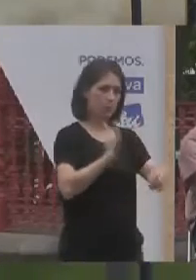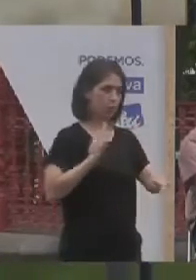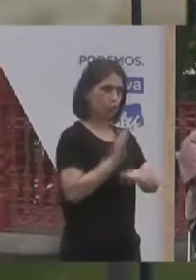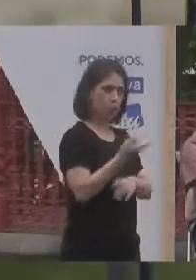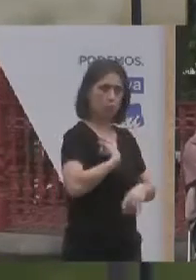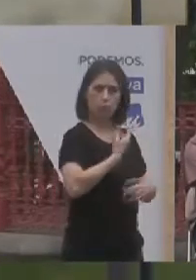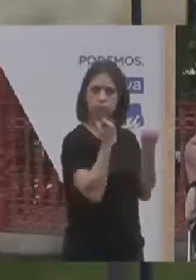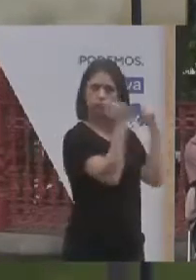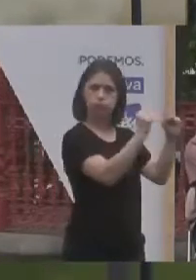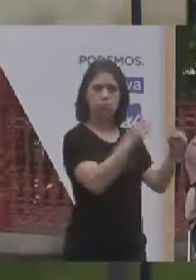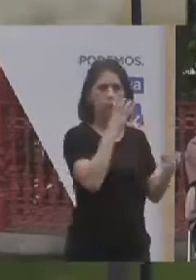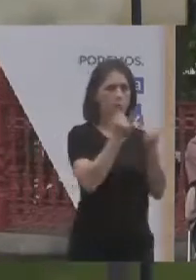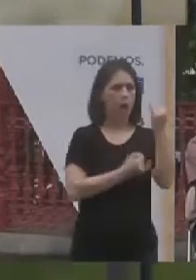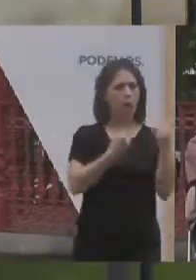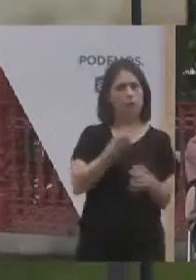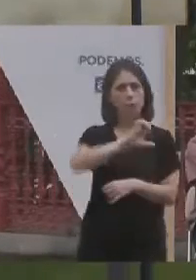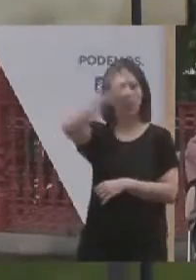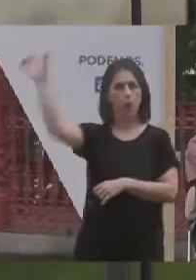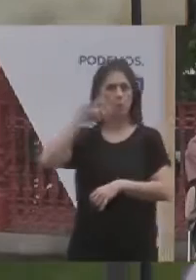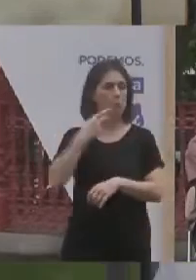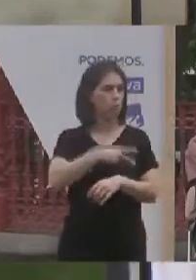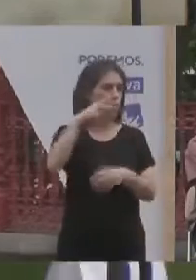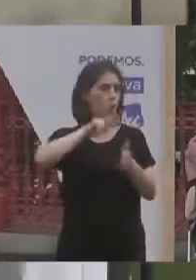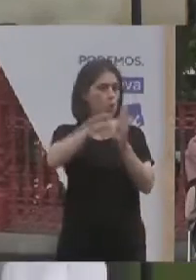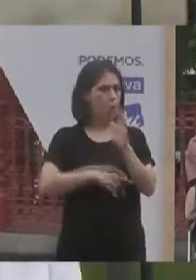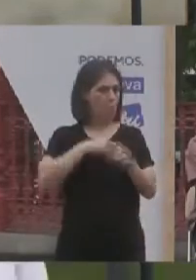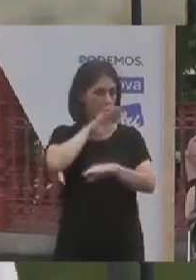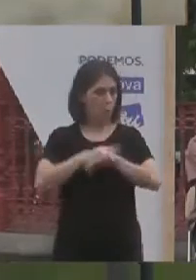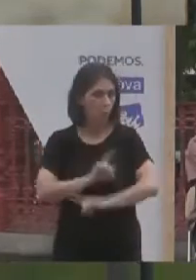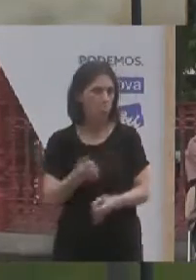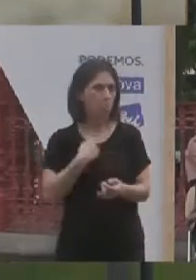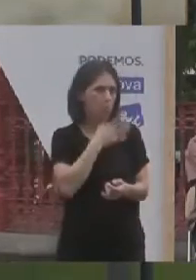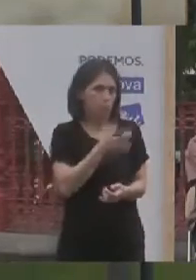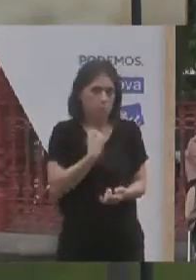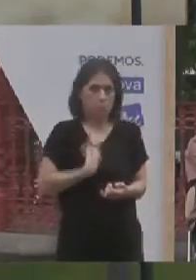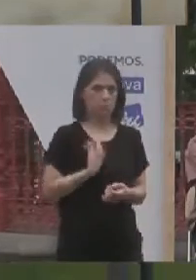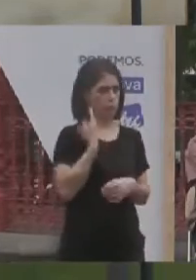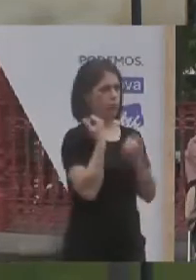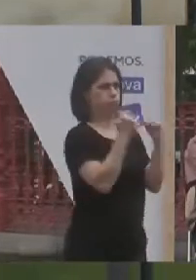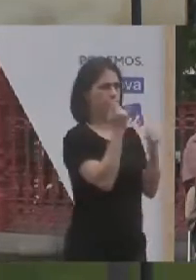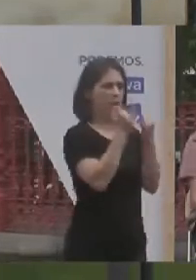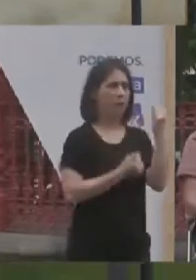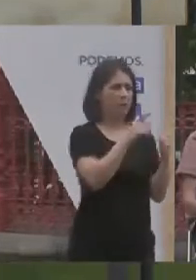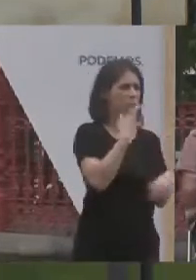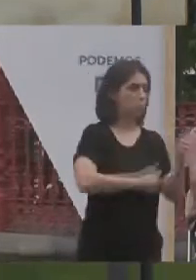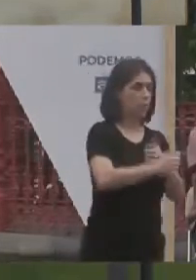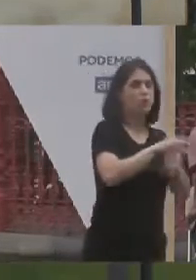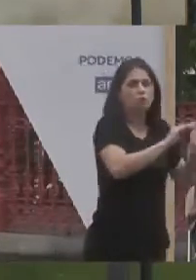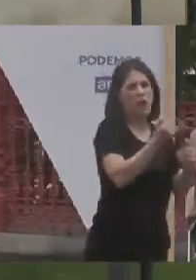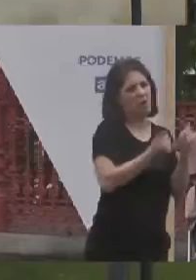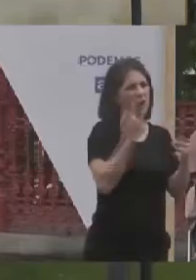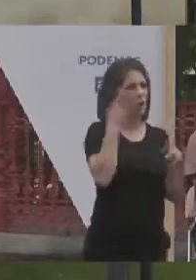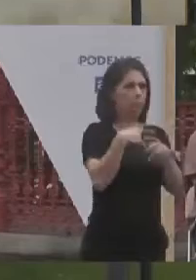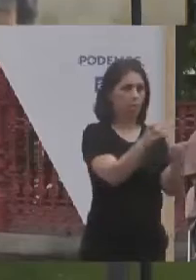as prioridades de gasto deste Concello nesas pequenas familias, nese sistema de captación e non nas prioridades sociais